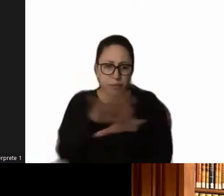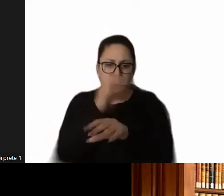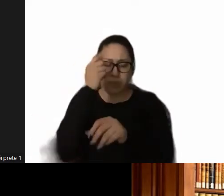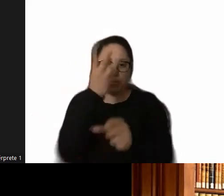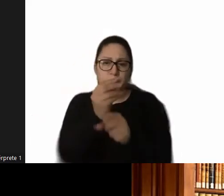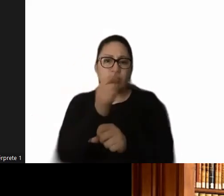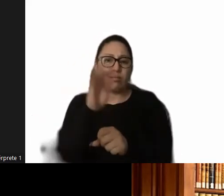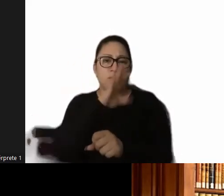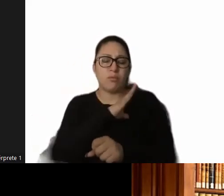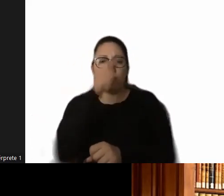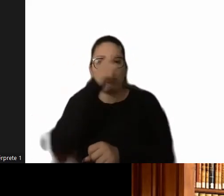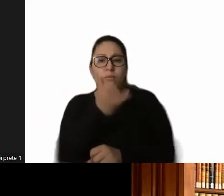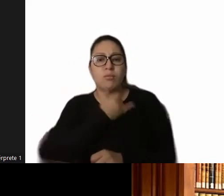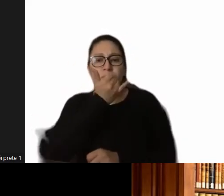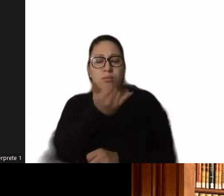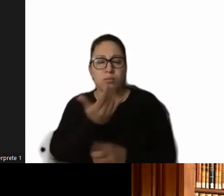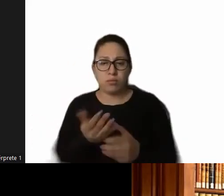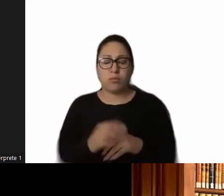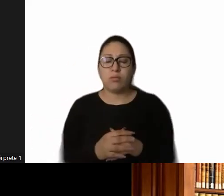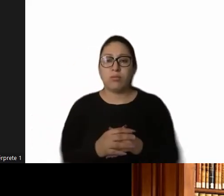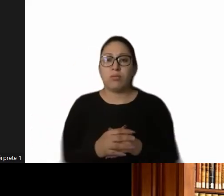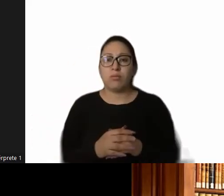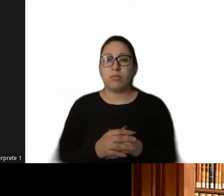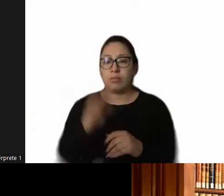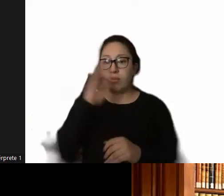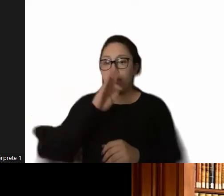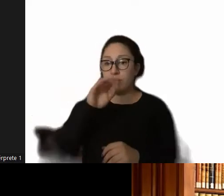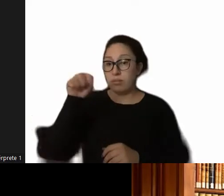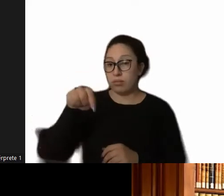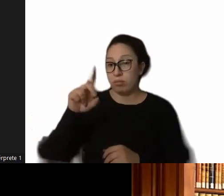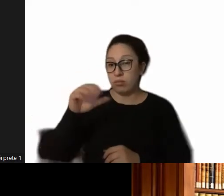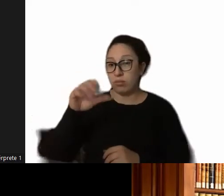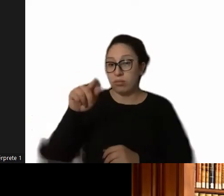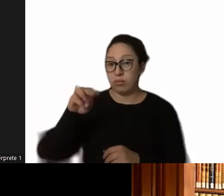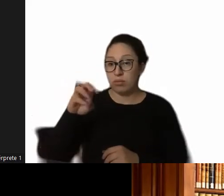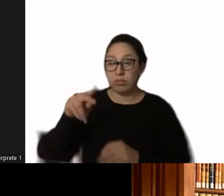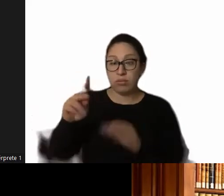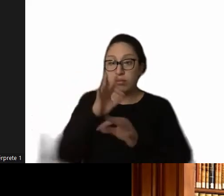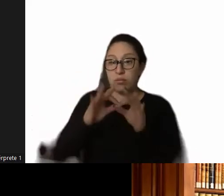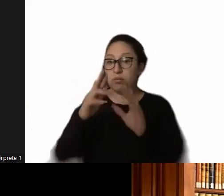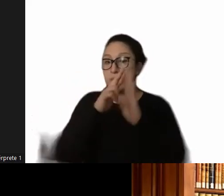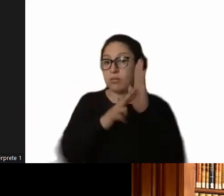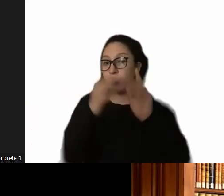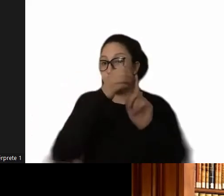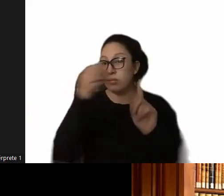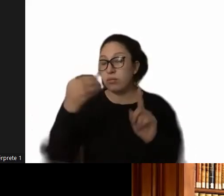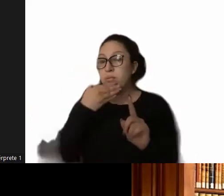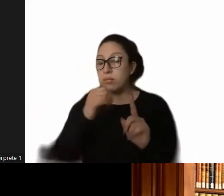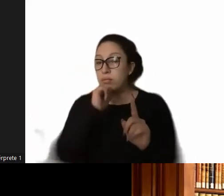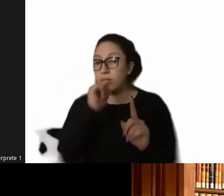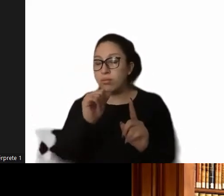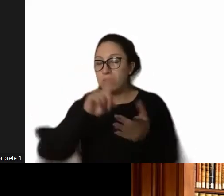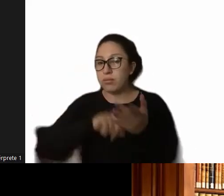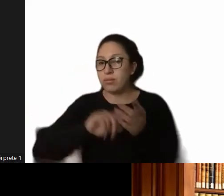se aleja del formato y de los requisitos de los dictámenes que incluso esta comisión está